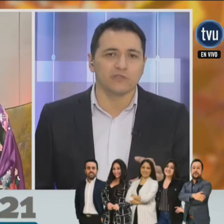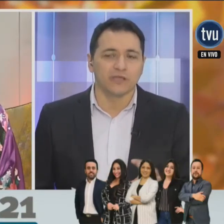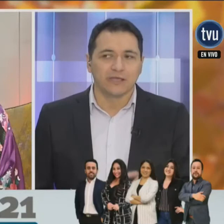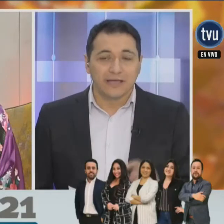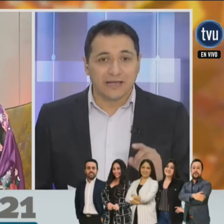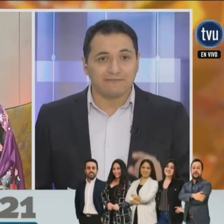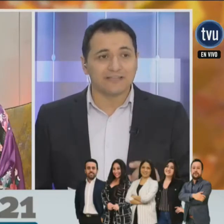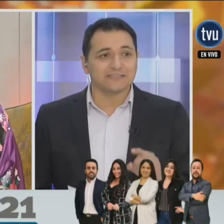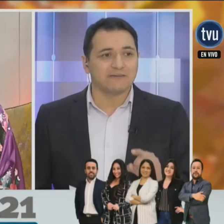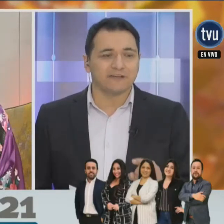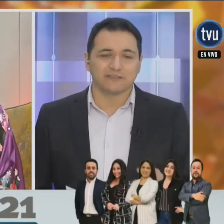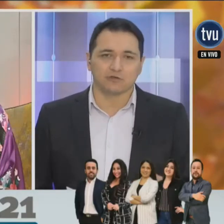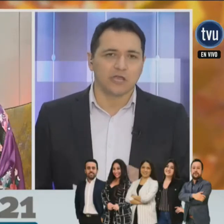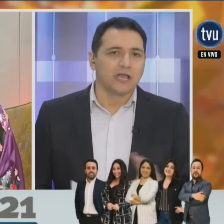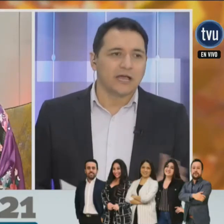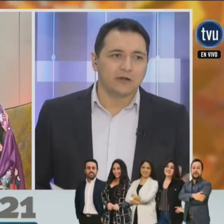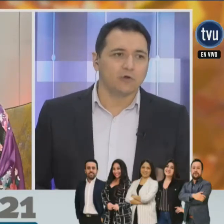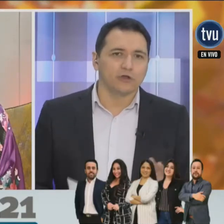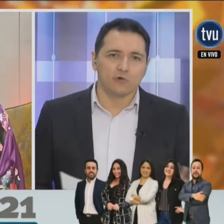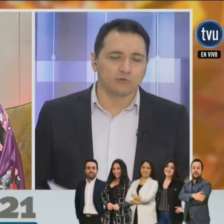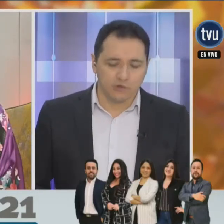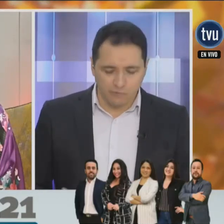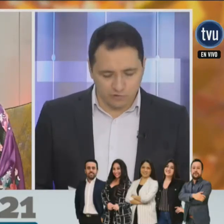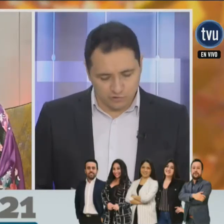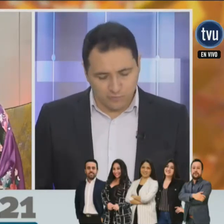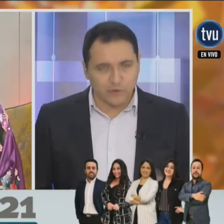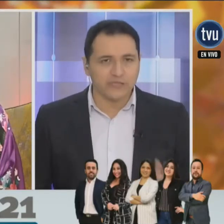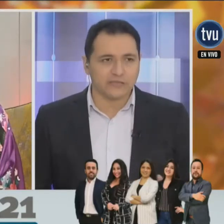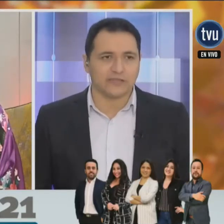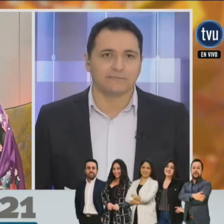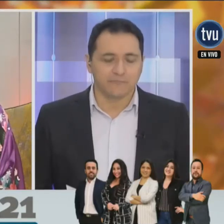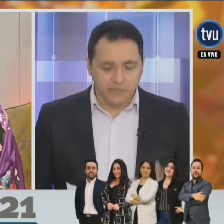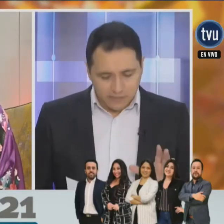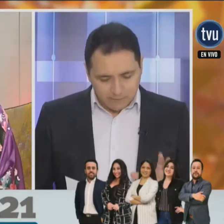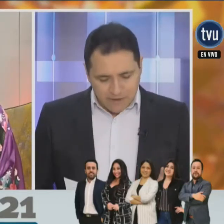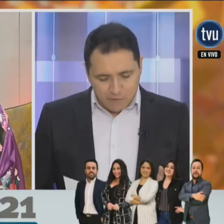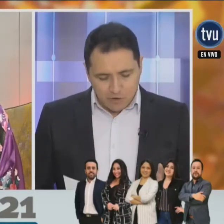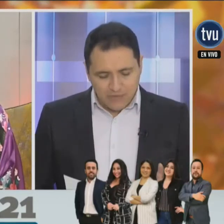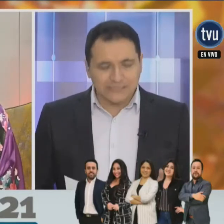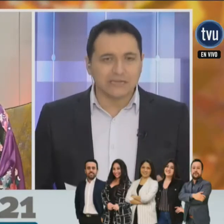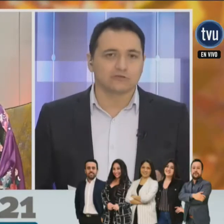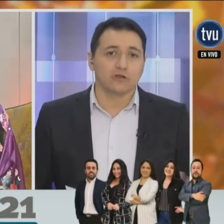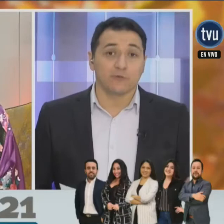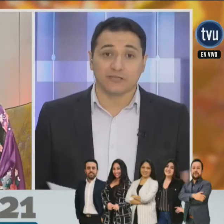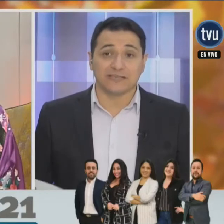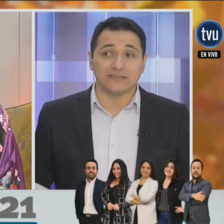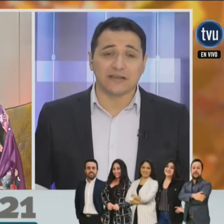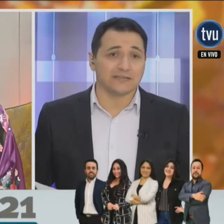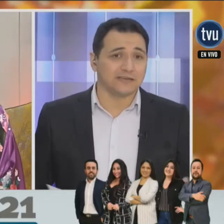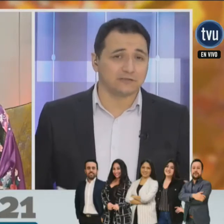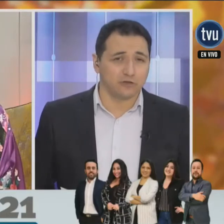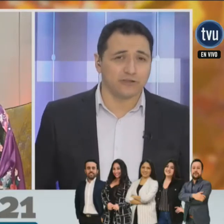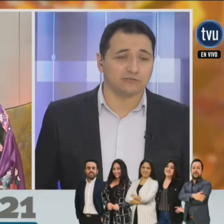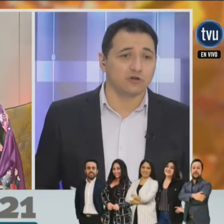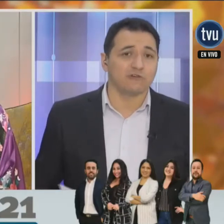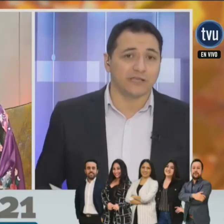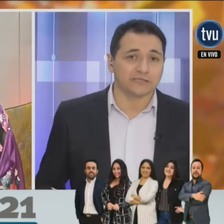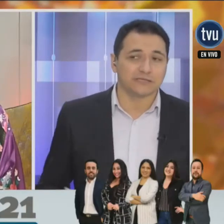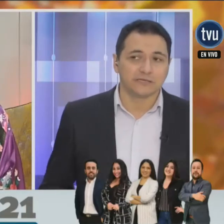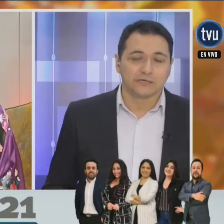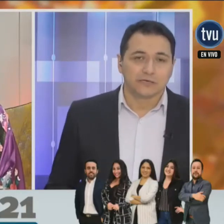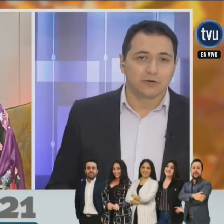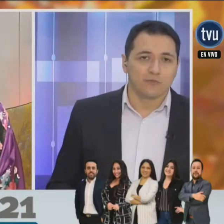COVID, avanza a fase 2, algo que no gustó a muchos, pero ahí está. Vamos con las elecciones, porque se acercan las elecciones